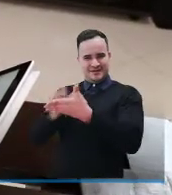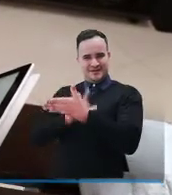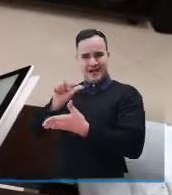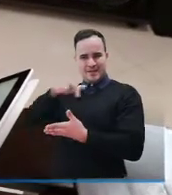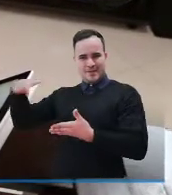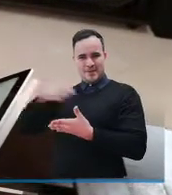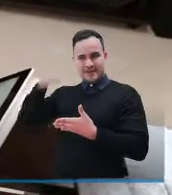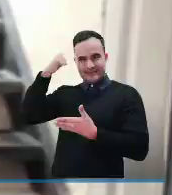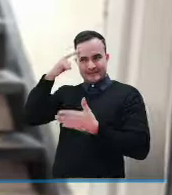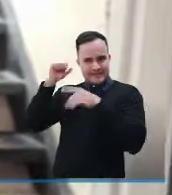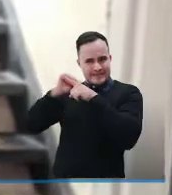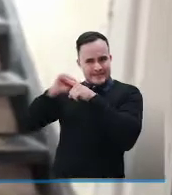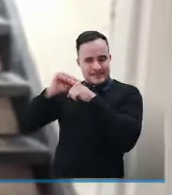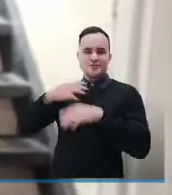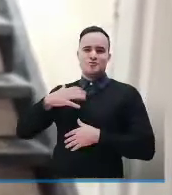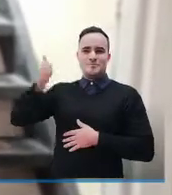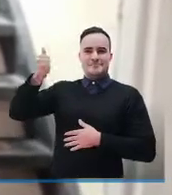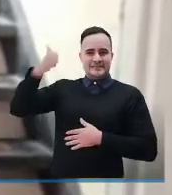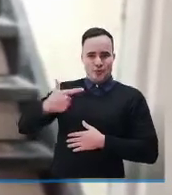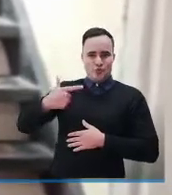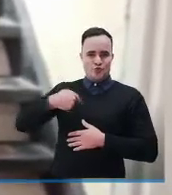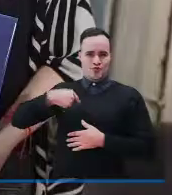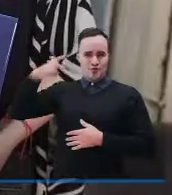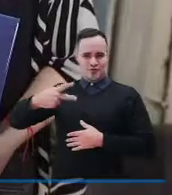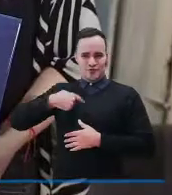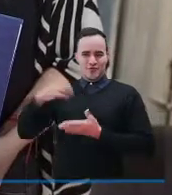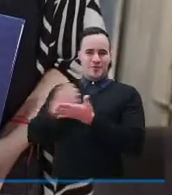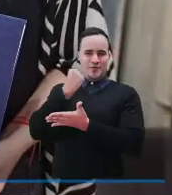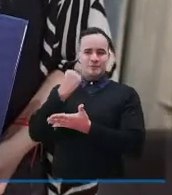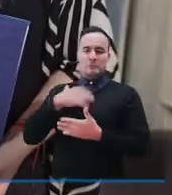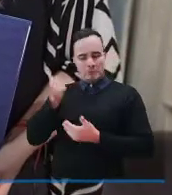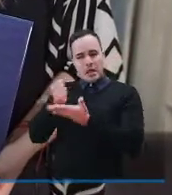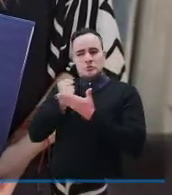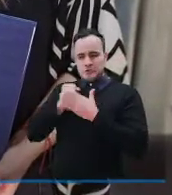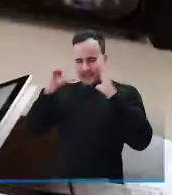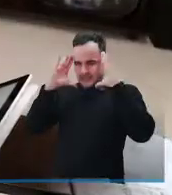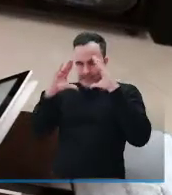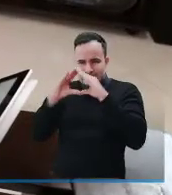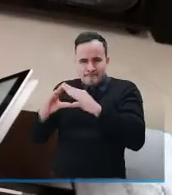tu Cerebro y quedé en el segundo lugar. Esto me sirvió para tener un poquito más de